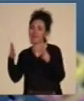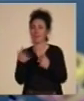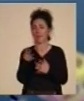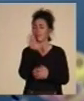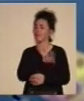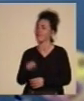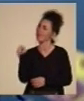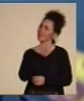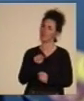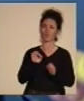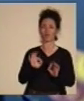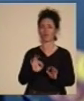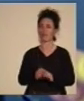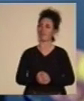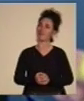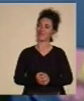fantástico.